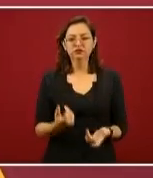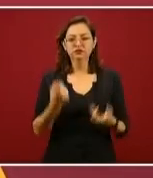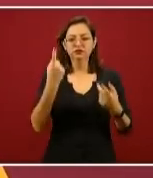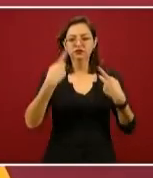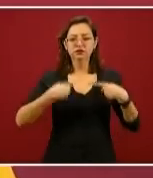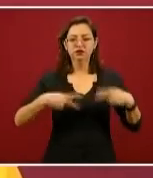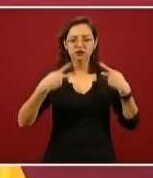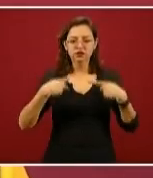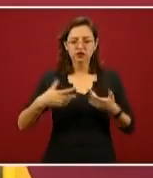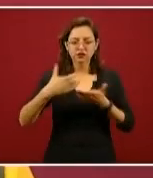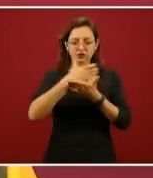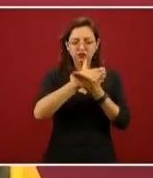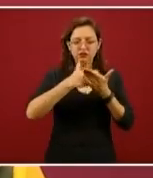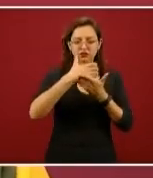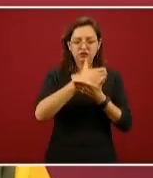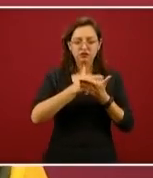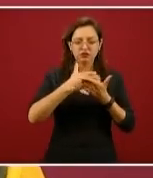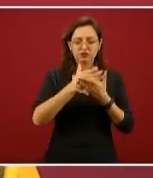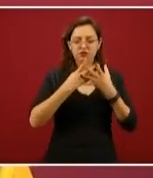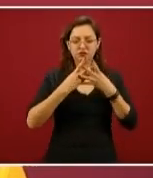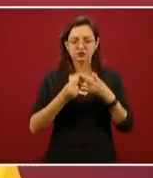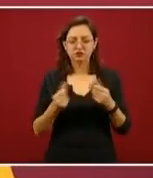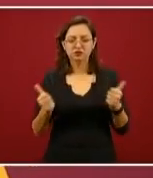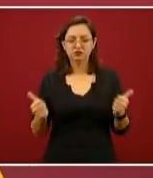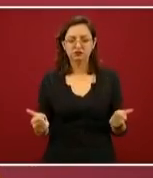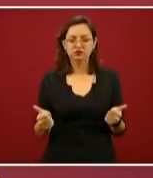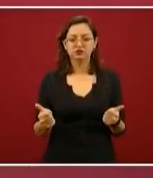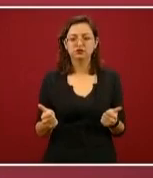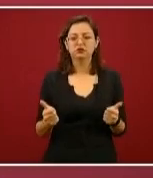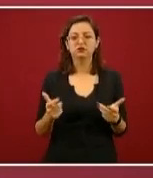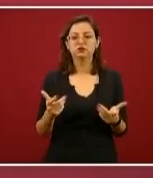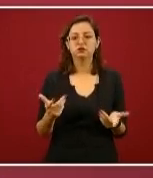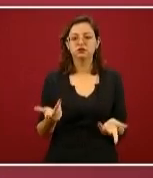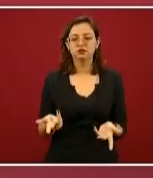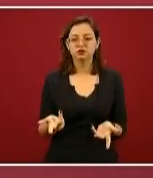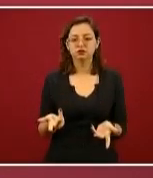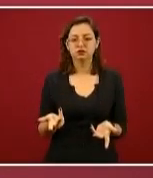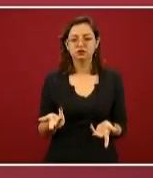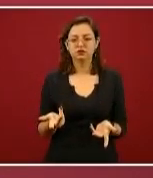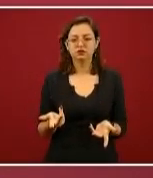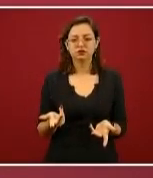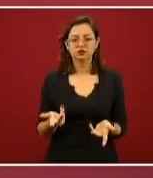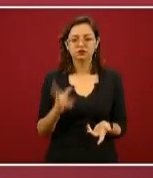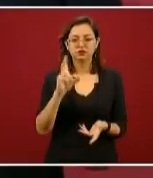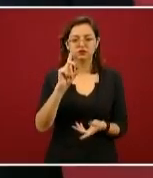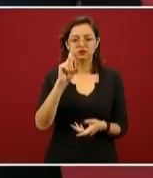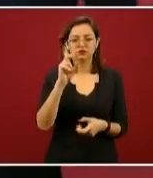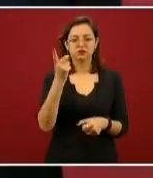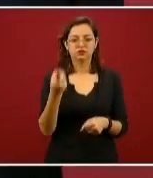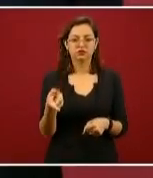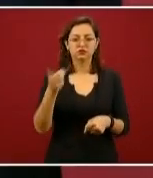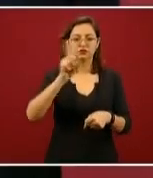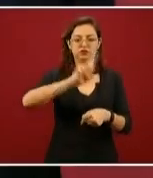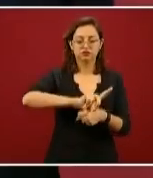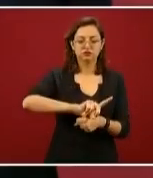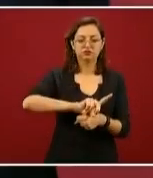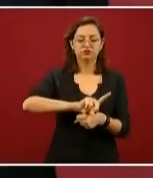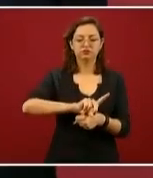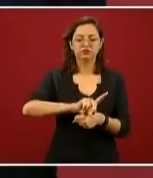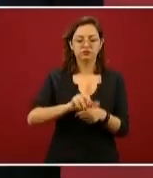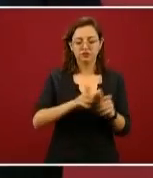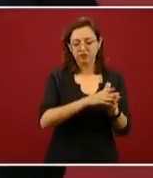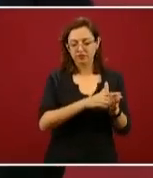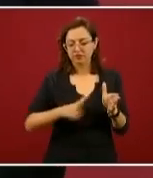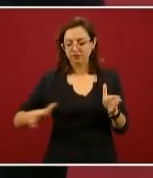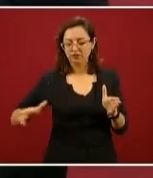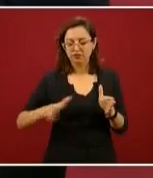esto, de presentar la enfermedad, bueno, estamos dividiendo esos 30 días o tomando como referencia